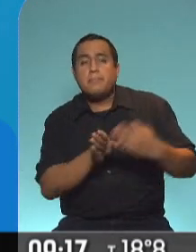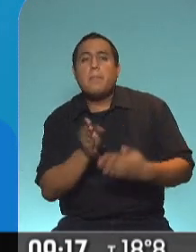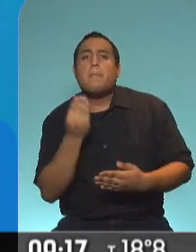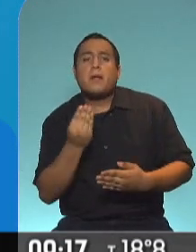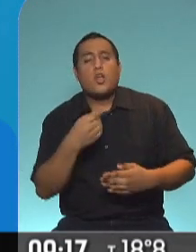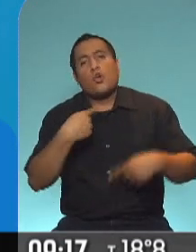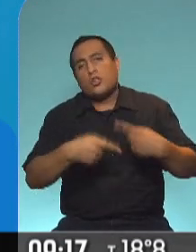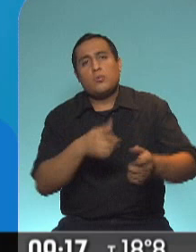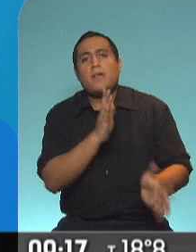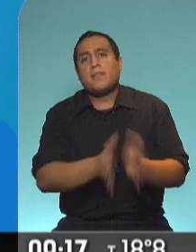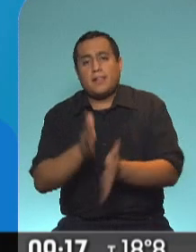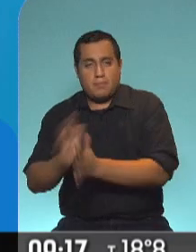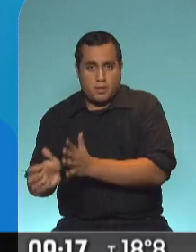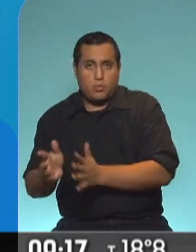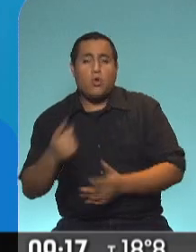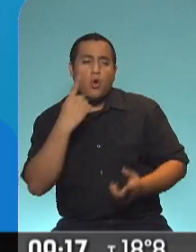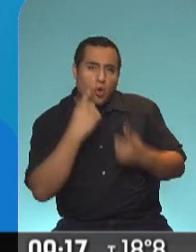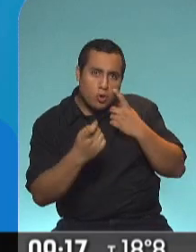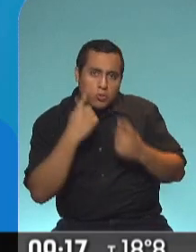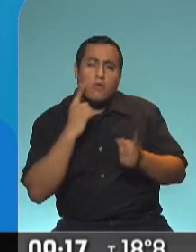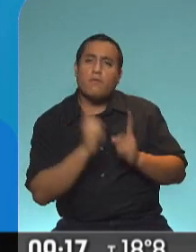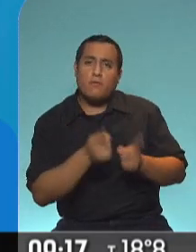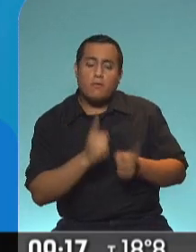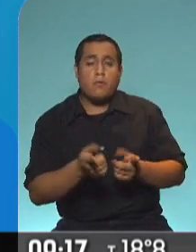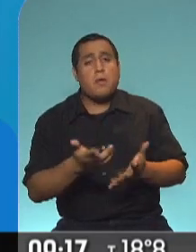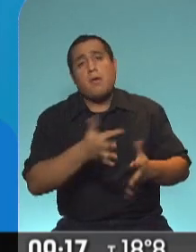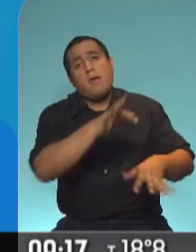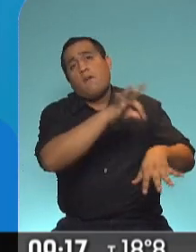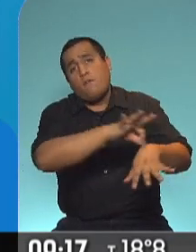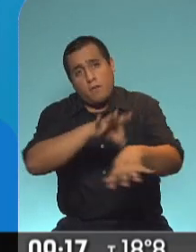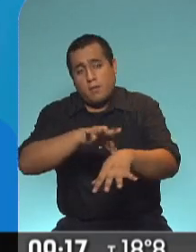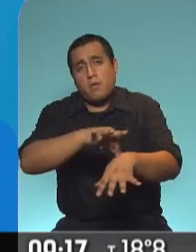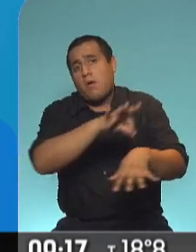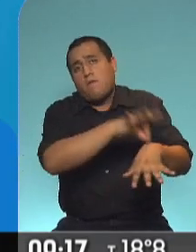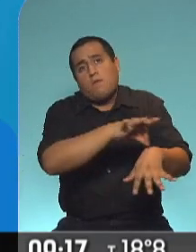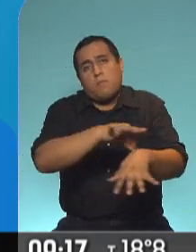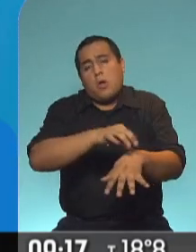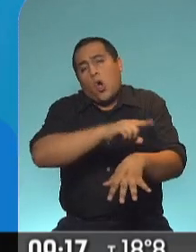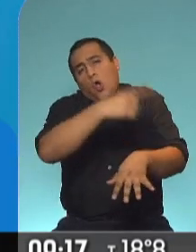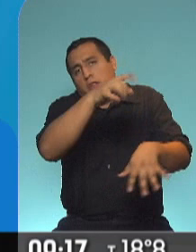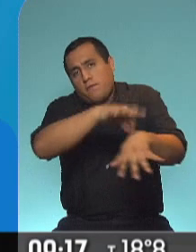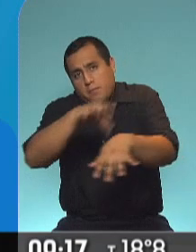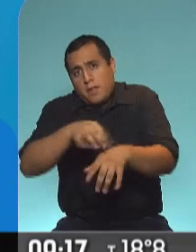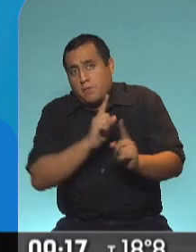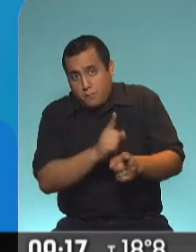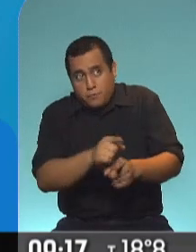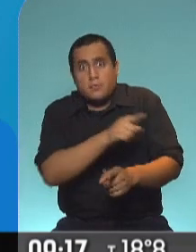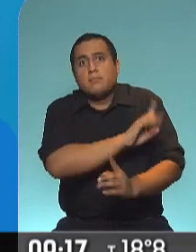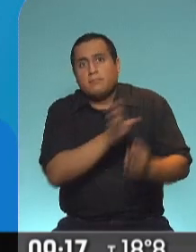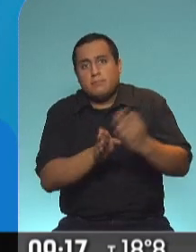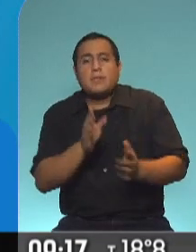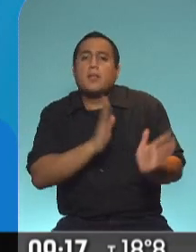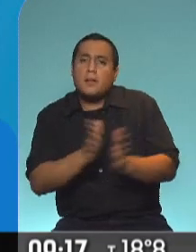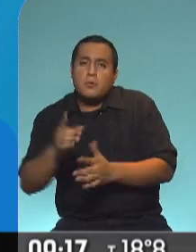el tratamiento y el seguimiento de nuestros pacientes con enfermedades crónicas a la